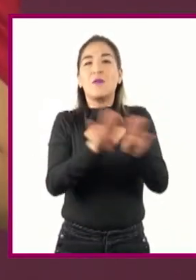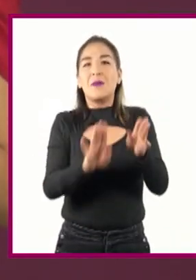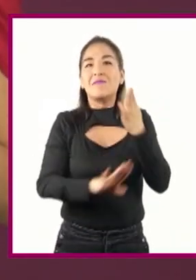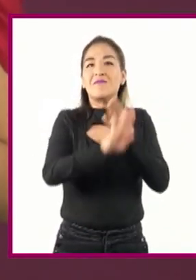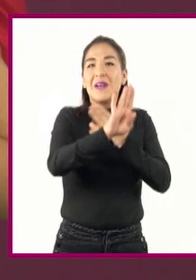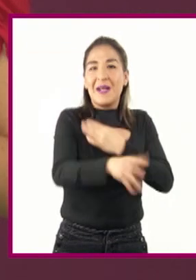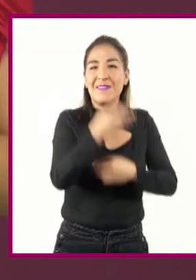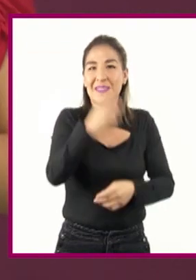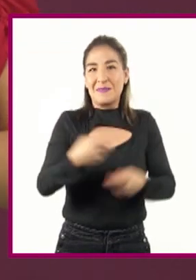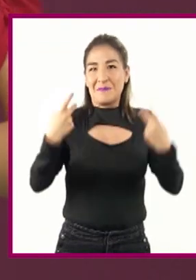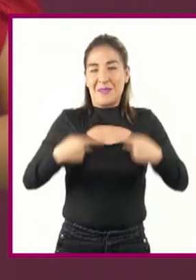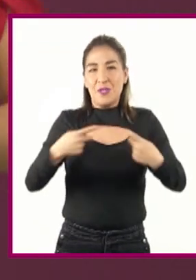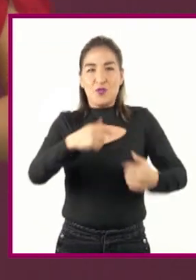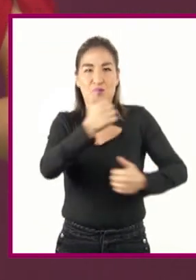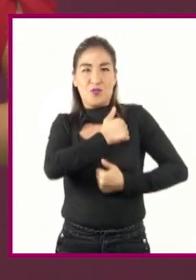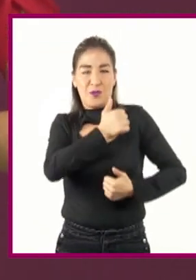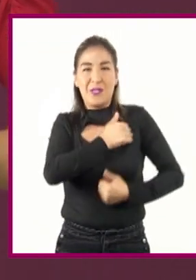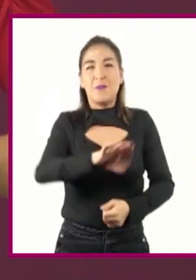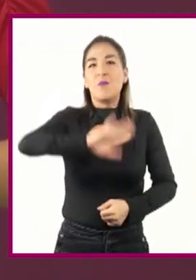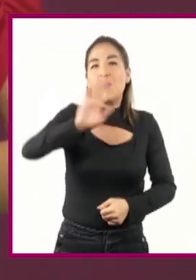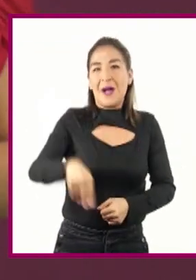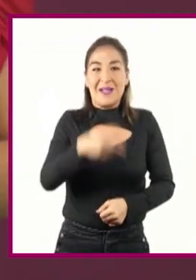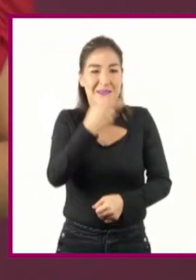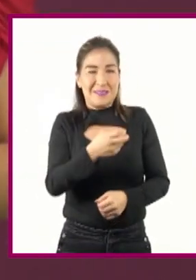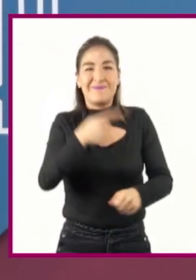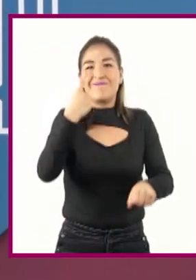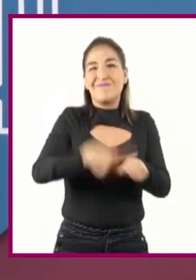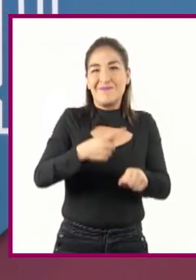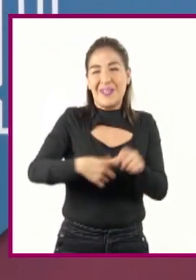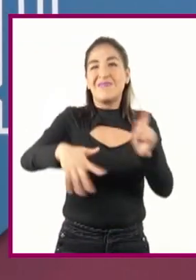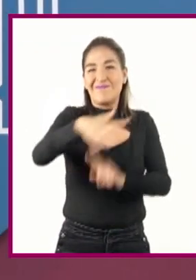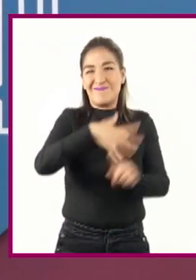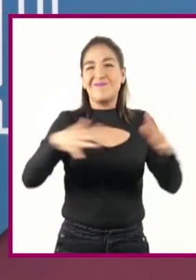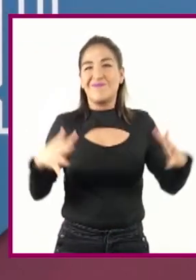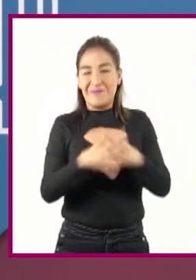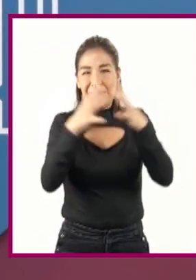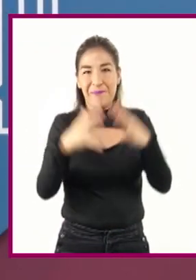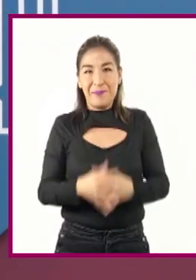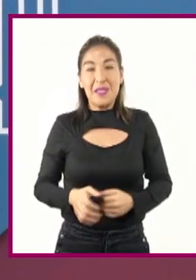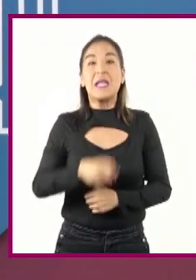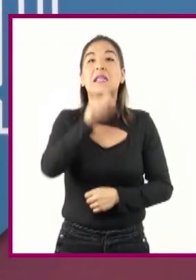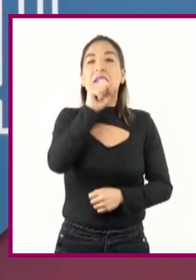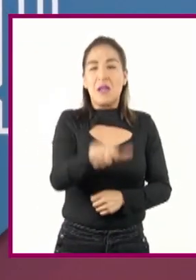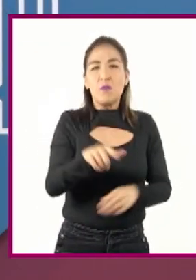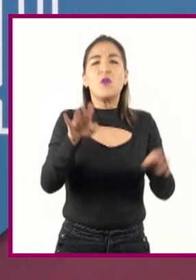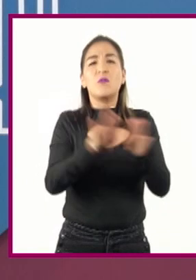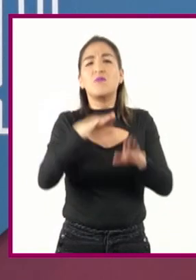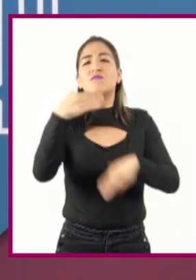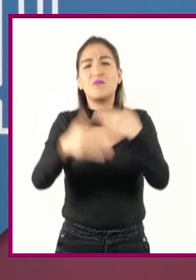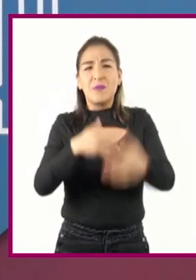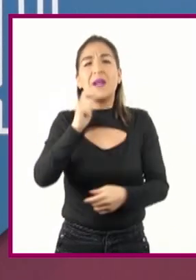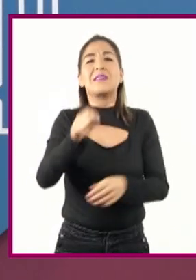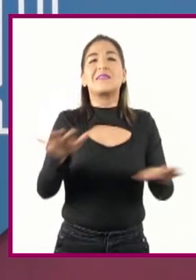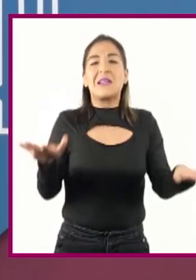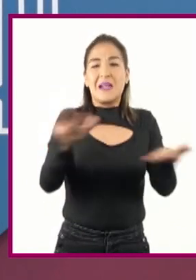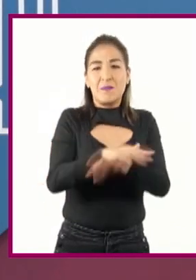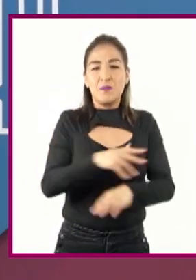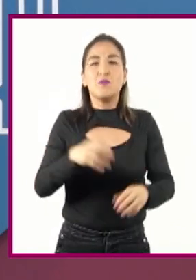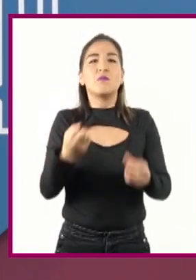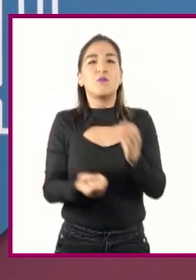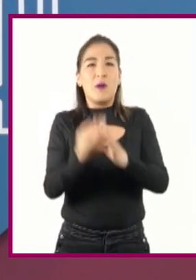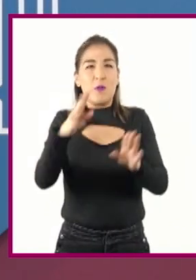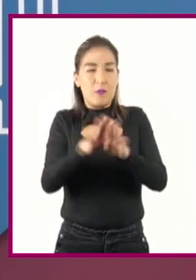soldados murieran por enfermedades en las trincheras. Además, se desarrollaron nuevas